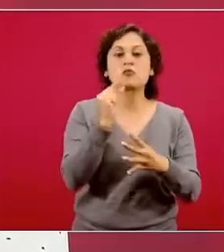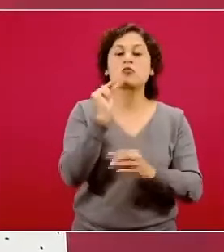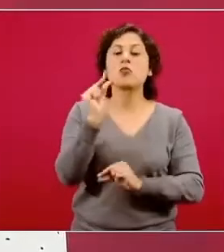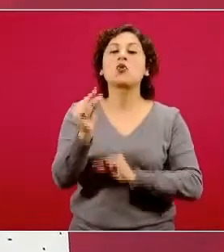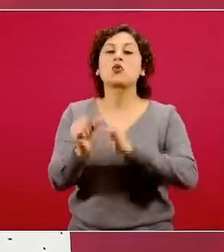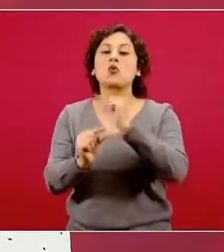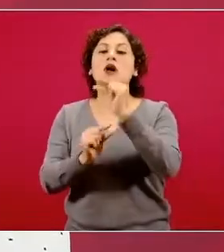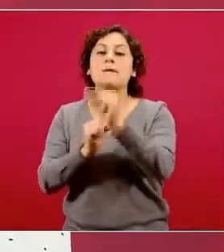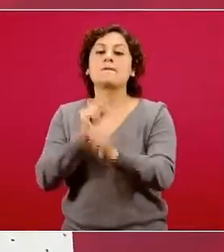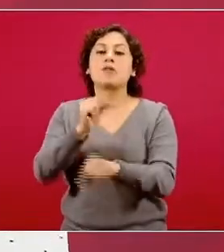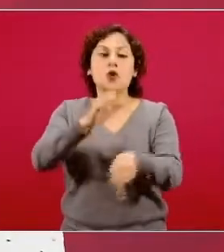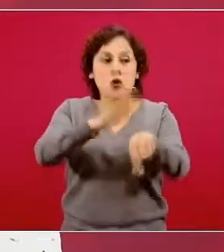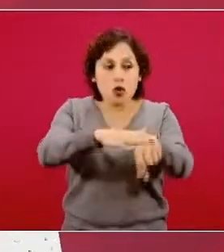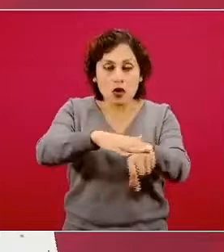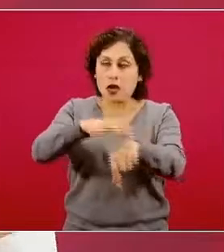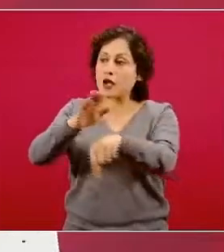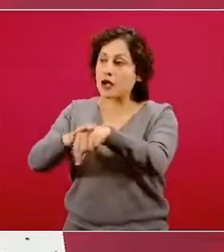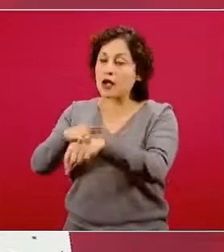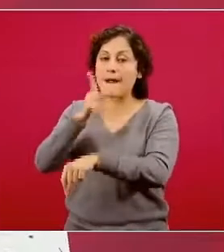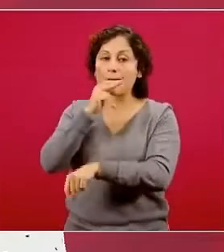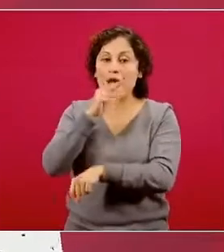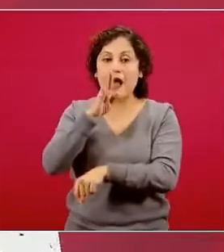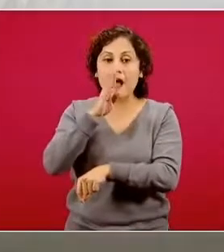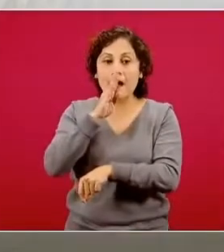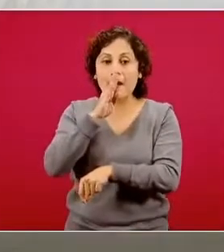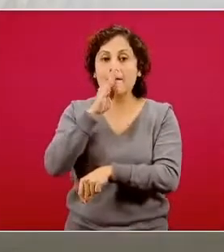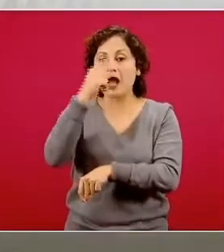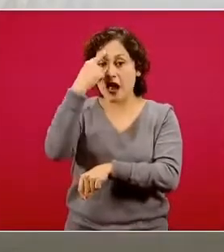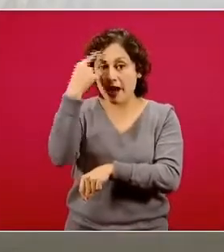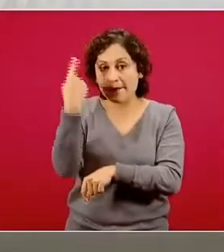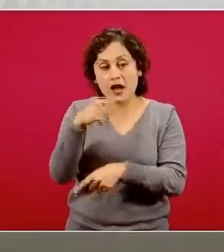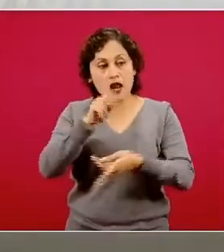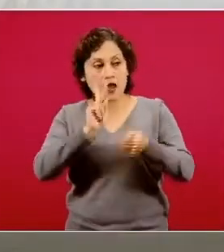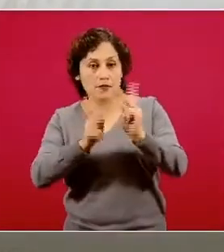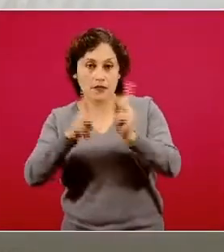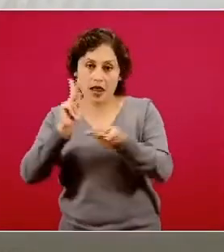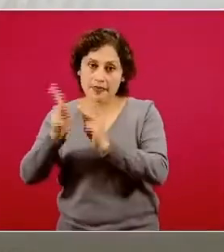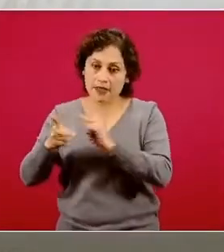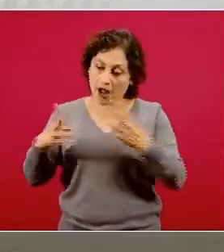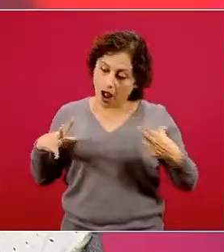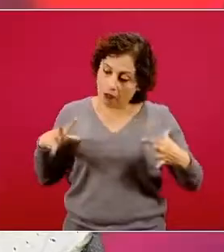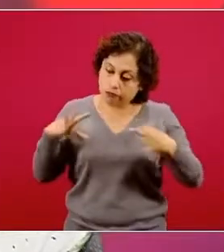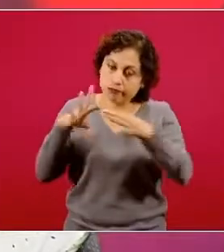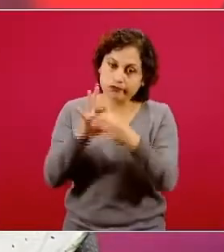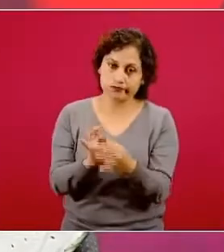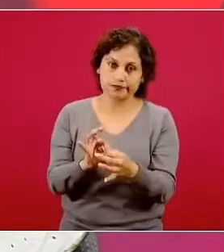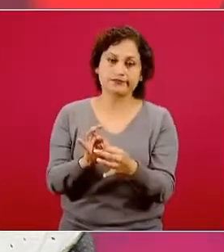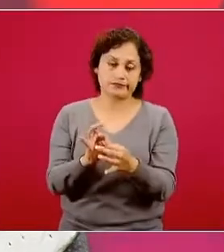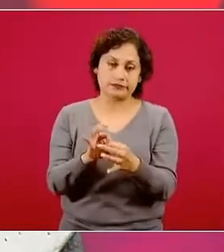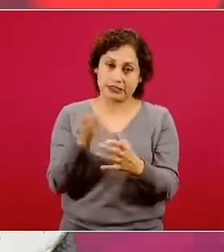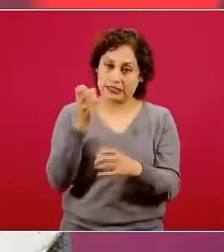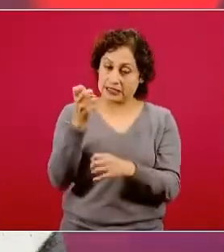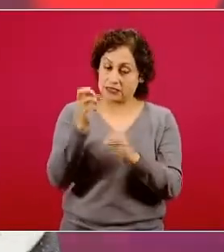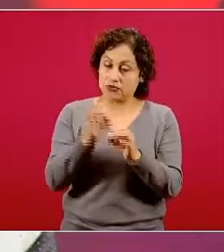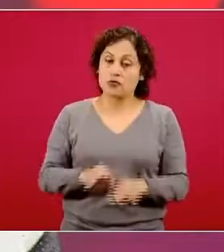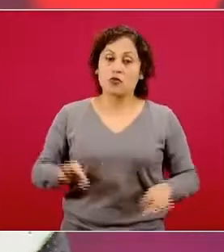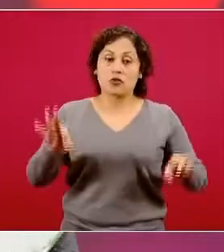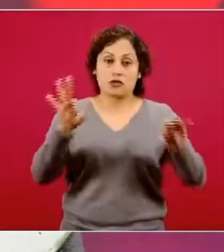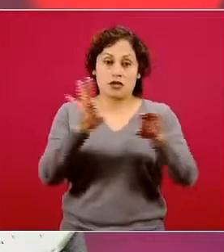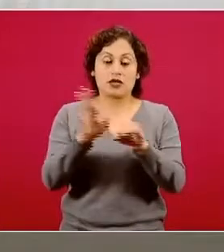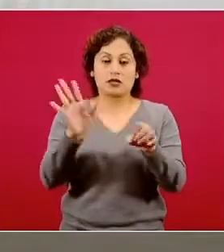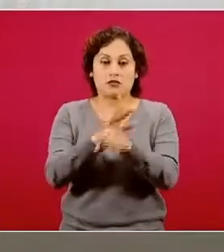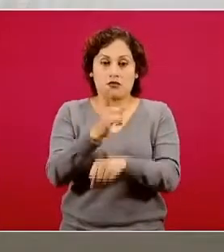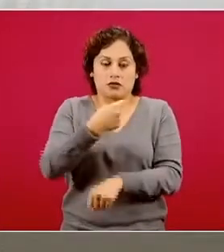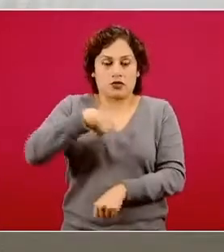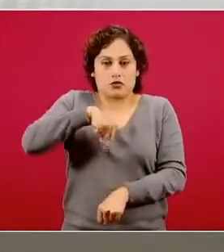empezar a convocar a padres de familia para trabajar en conjunto. Esto es muy importante porque nosotros como padres